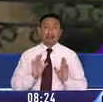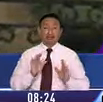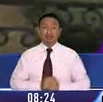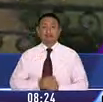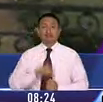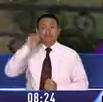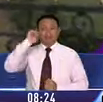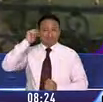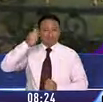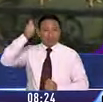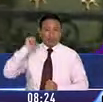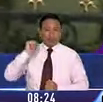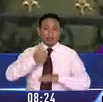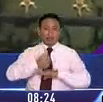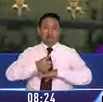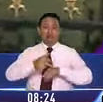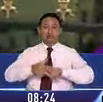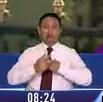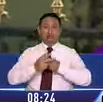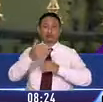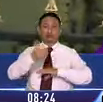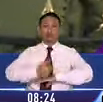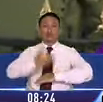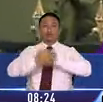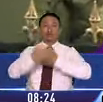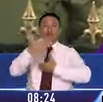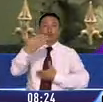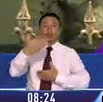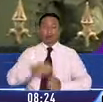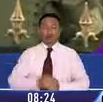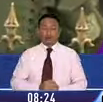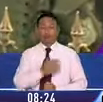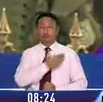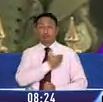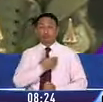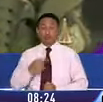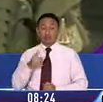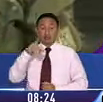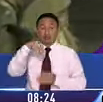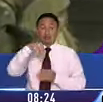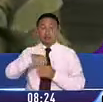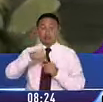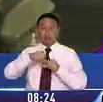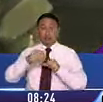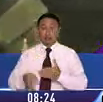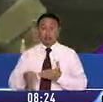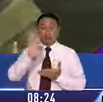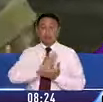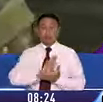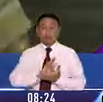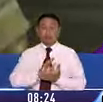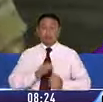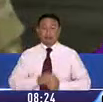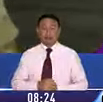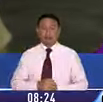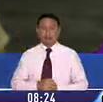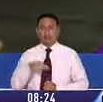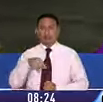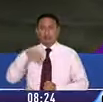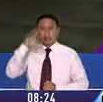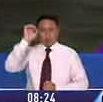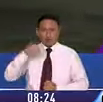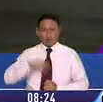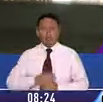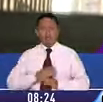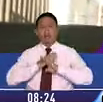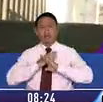inició este juicio político, pues el presidente estuvo ahí justamente en el pleno de la Asamblea Nacional, pues dando sus argumentos de defensa. Y